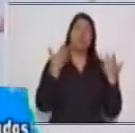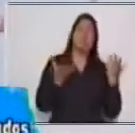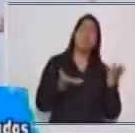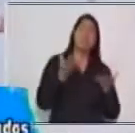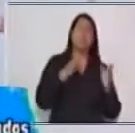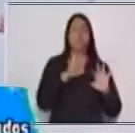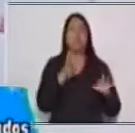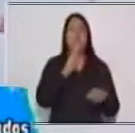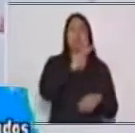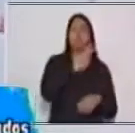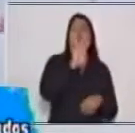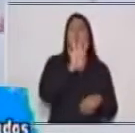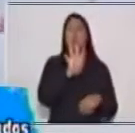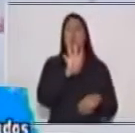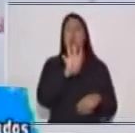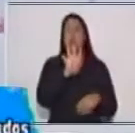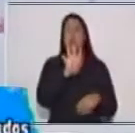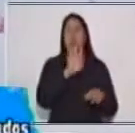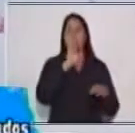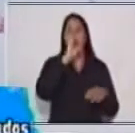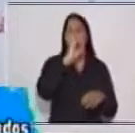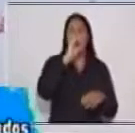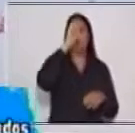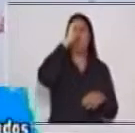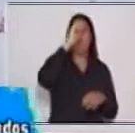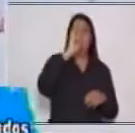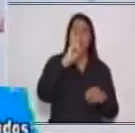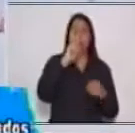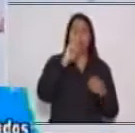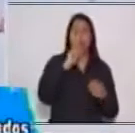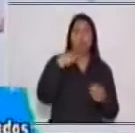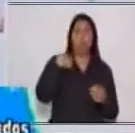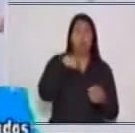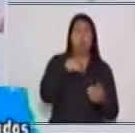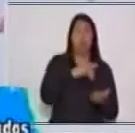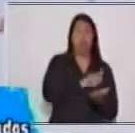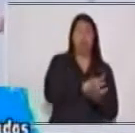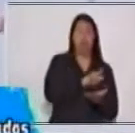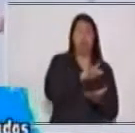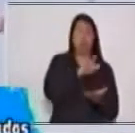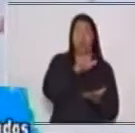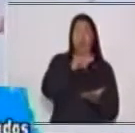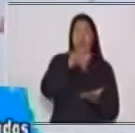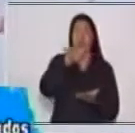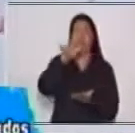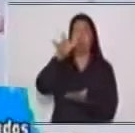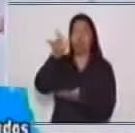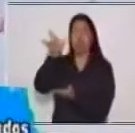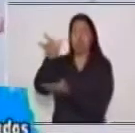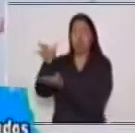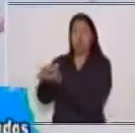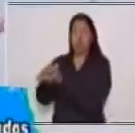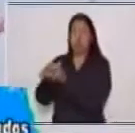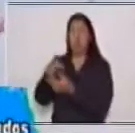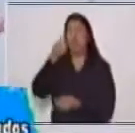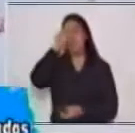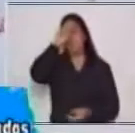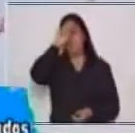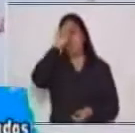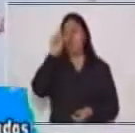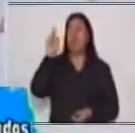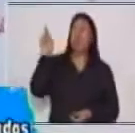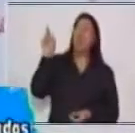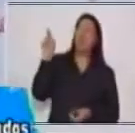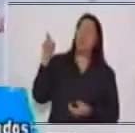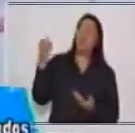grados centígrados, a Egipto, es decir, al Oriente Medio, necesito averiguar cuál es la temperatura en